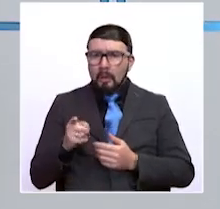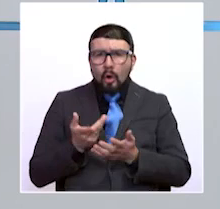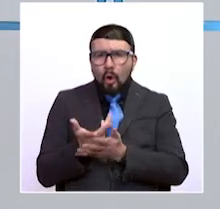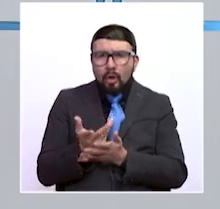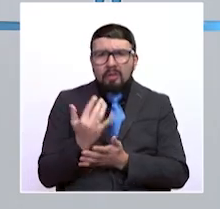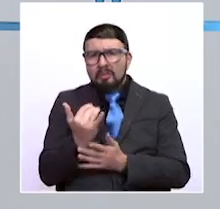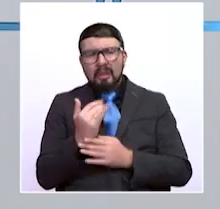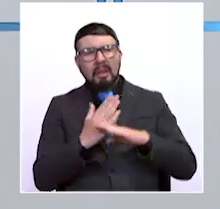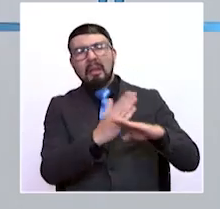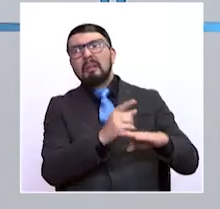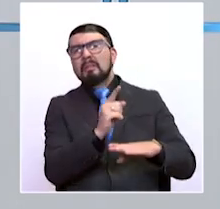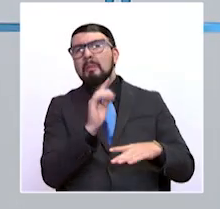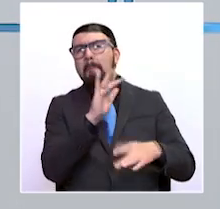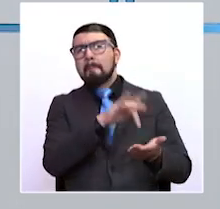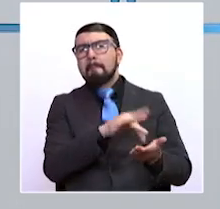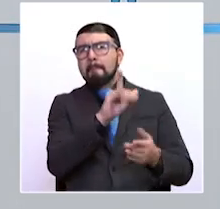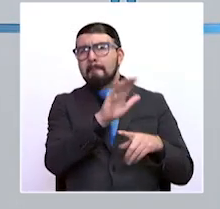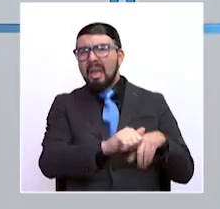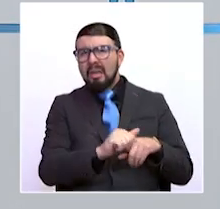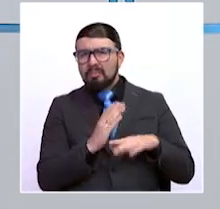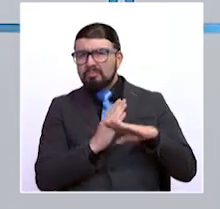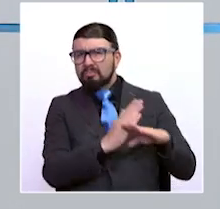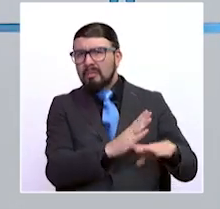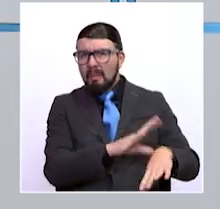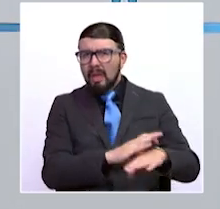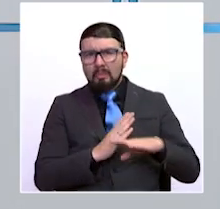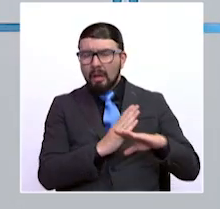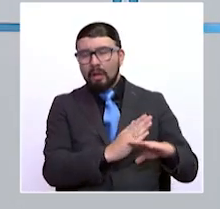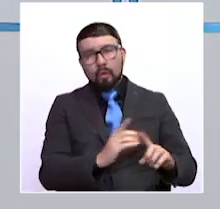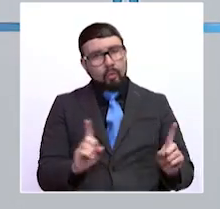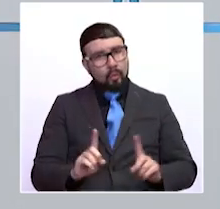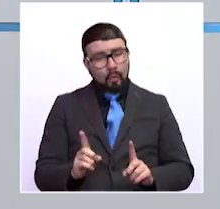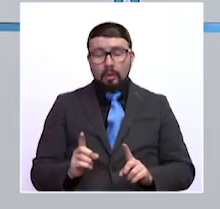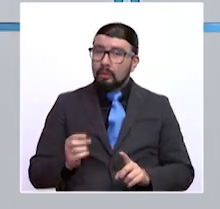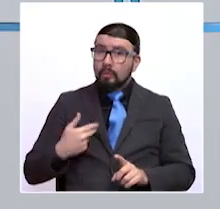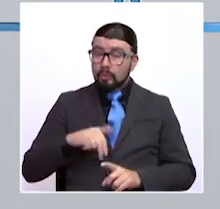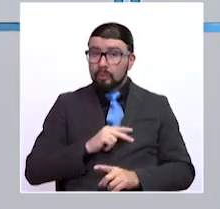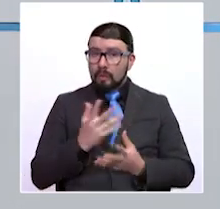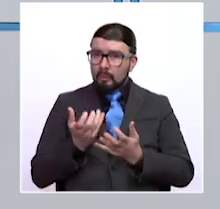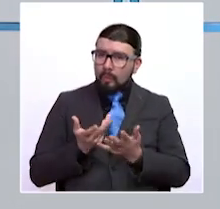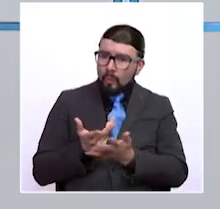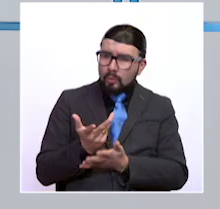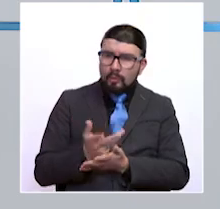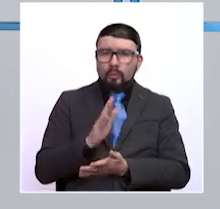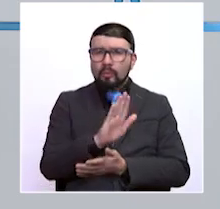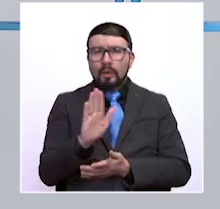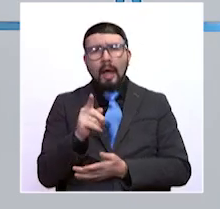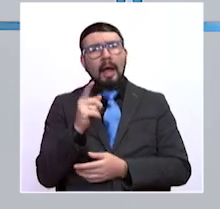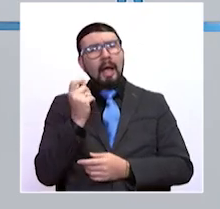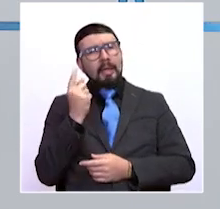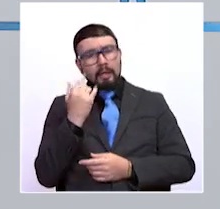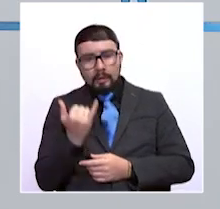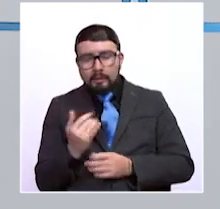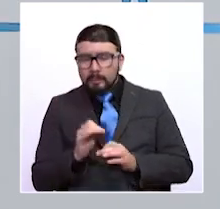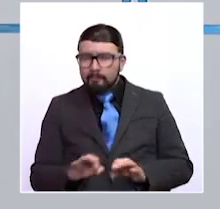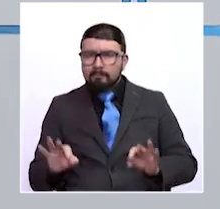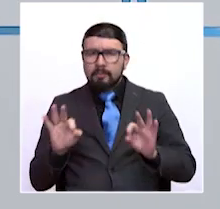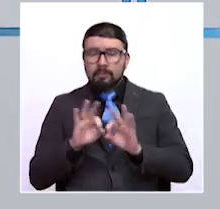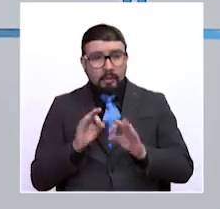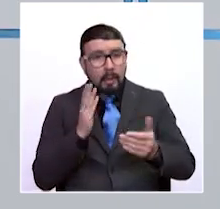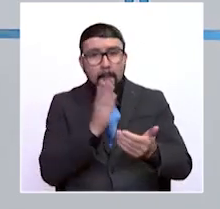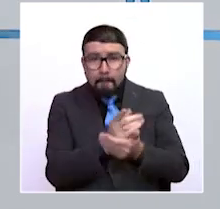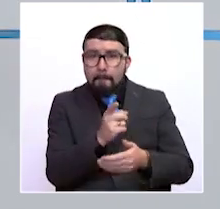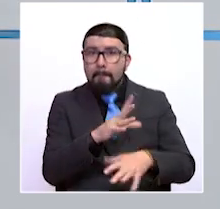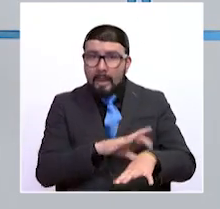reemplazar una consulta médica con este espacio, queremos que todos ustedes entiendan la importancia de la consulta